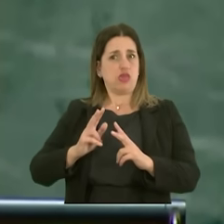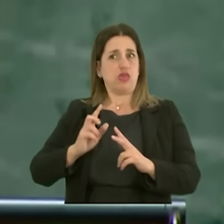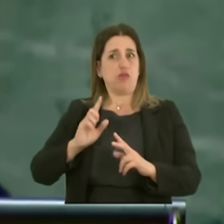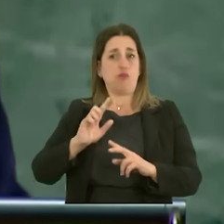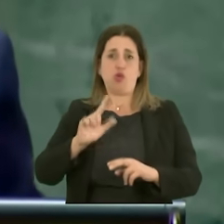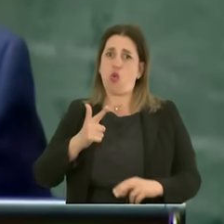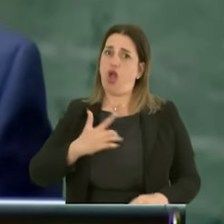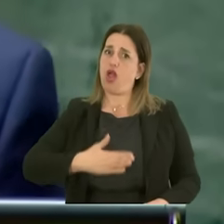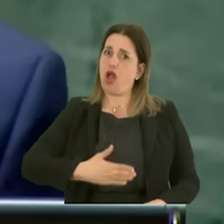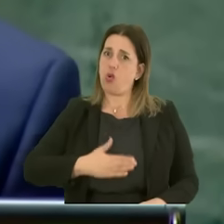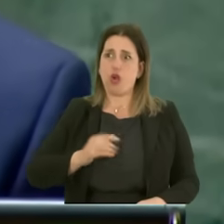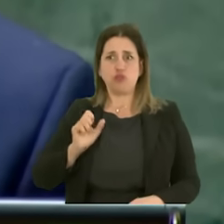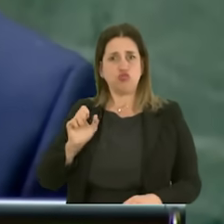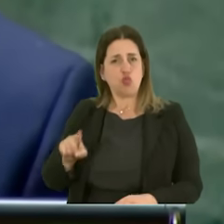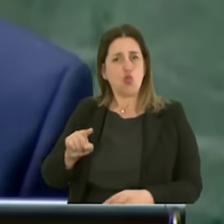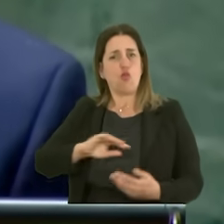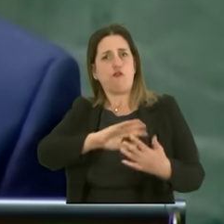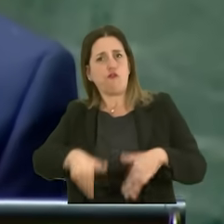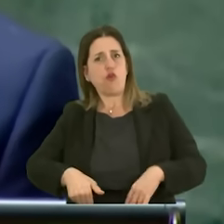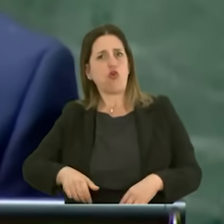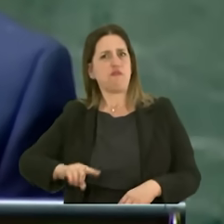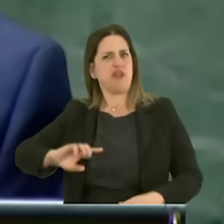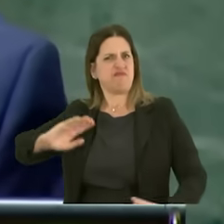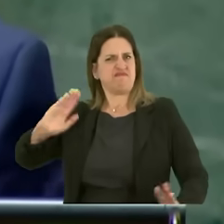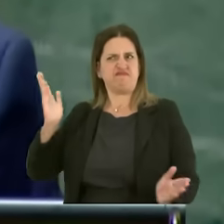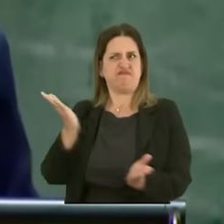de ese régimen